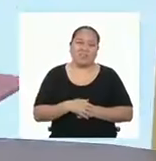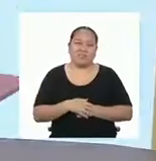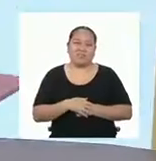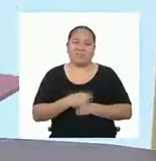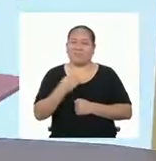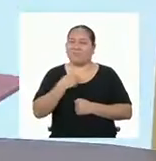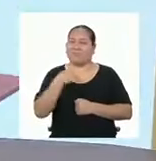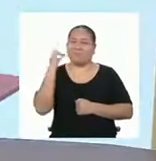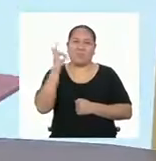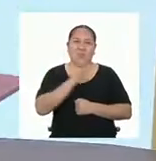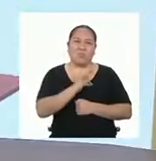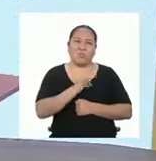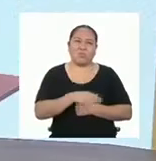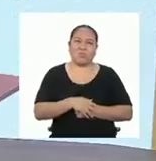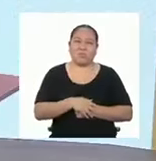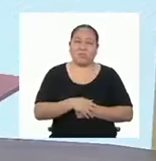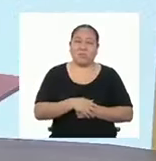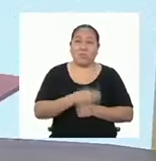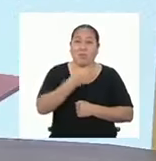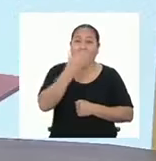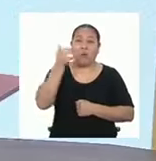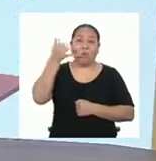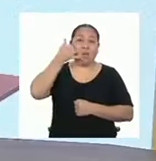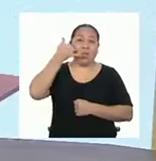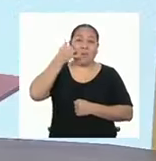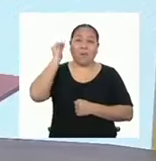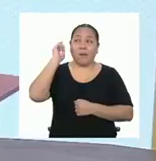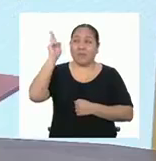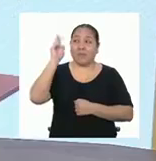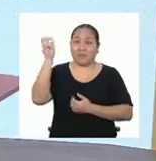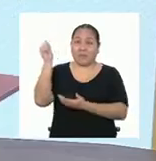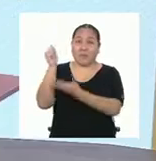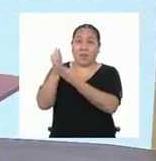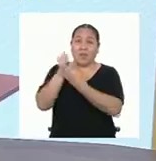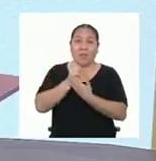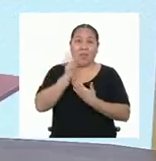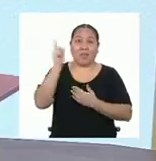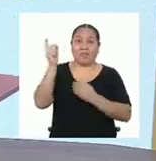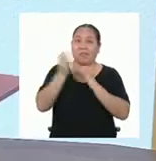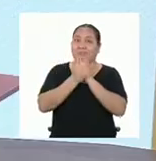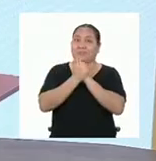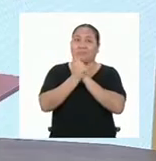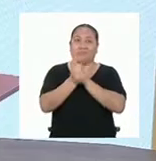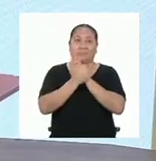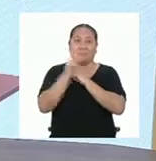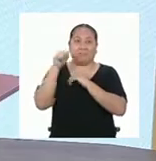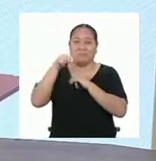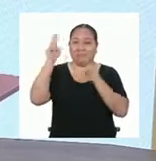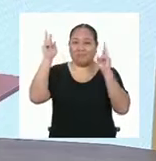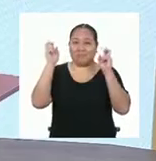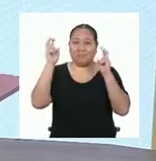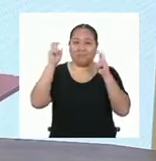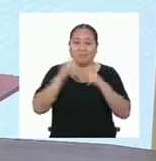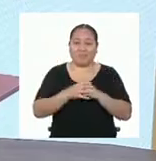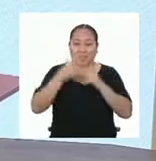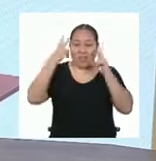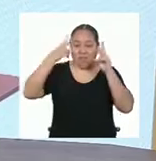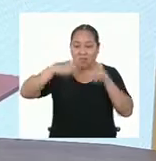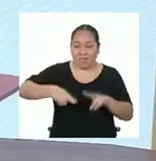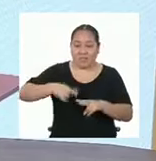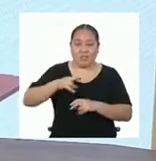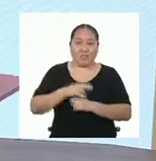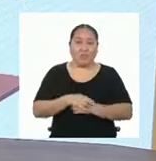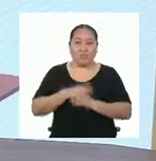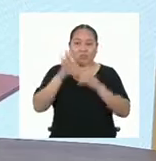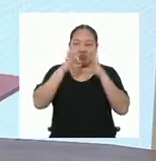¡Ay, yo tampoco! Creo que voy a llamar al profesor para que me ayude Él sabe bastante de estos temas geométricos Y he visto en las redes